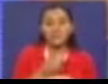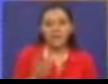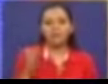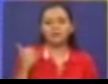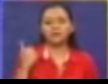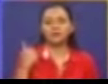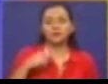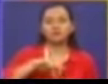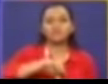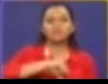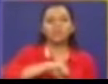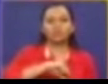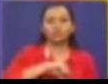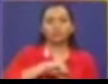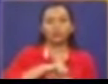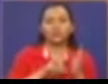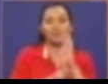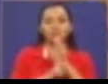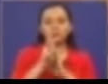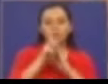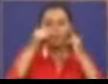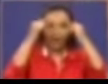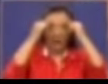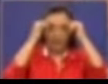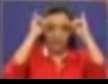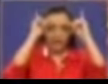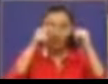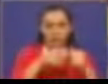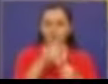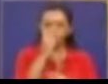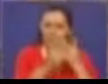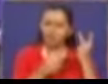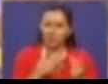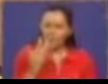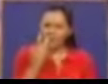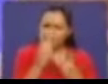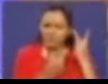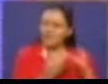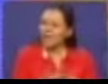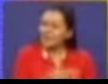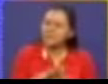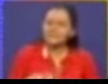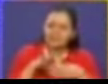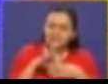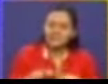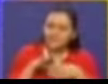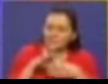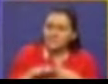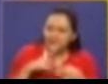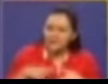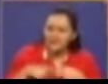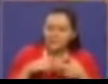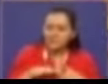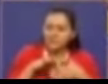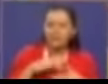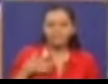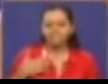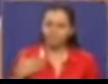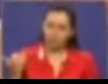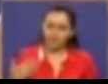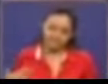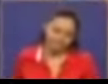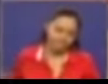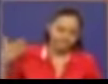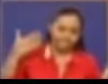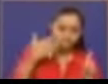este Centro de Desarrollo Ganadero que quería visitarlo hace tiempo, porque representa muchas cosas, compañeros, muchísimas cosas,